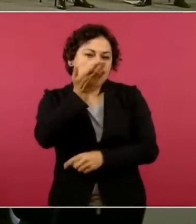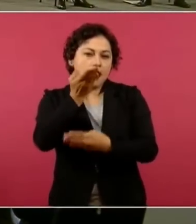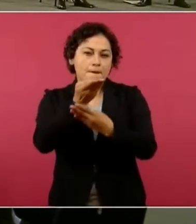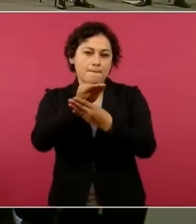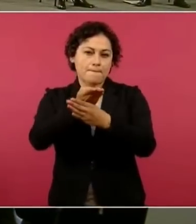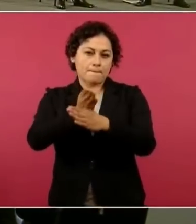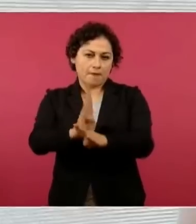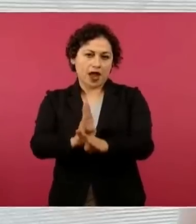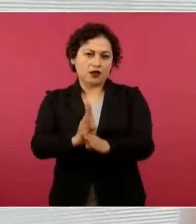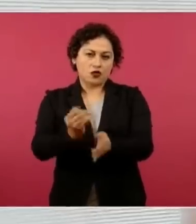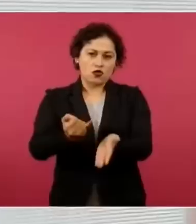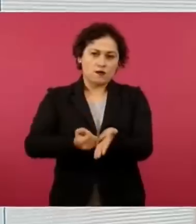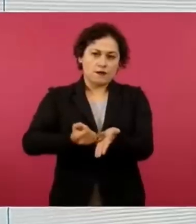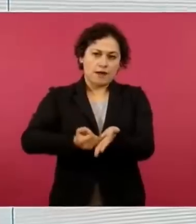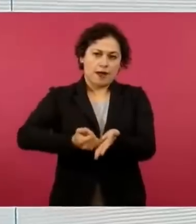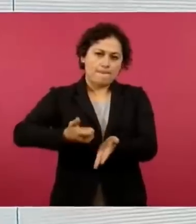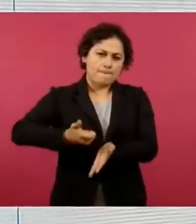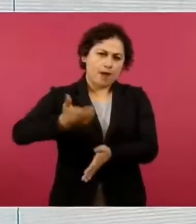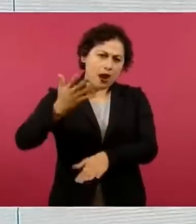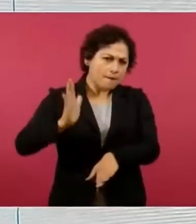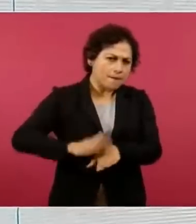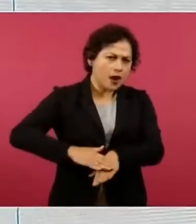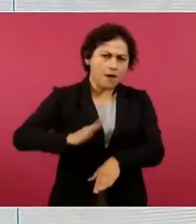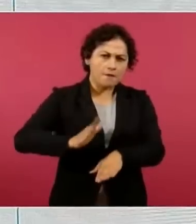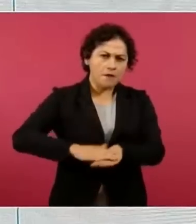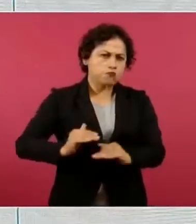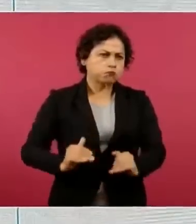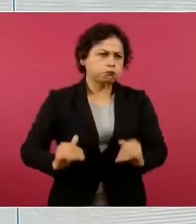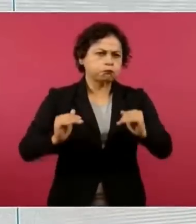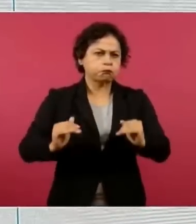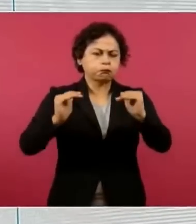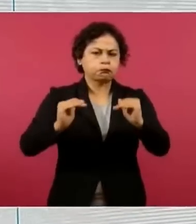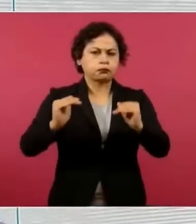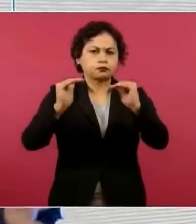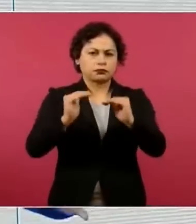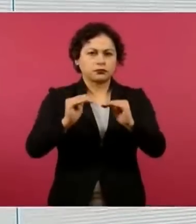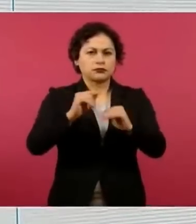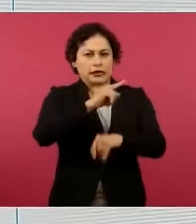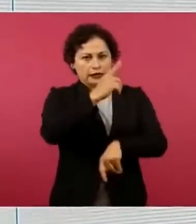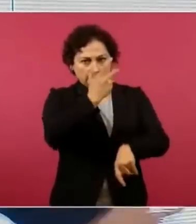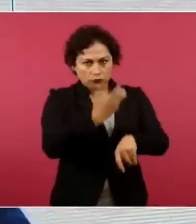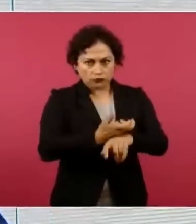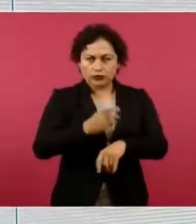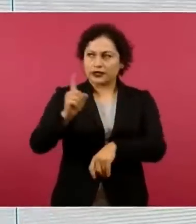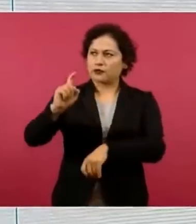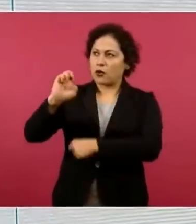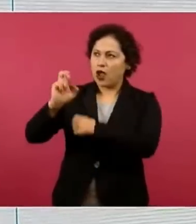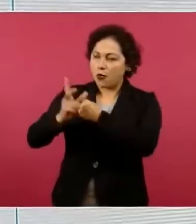como se ha hecho aquí, en Estados Unidos y en Europa y en todos lados. Pero solo eso.